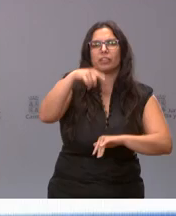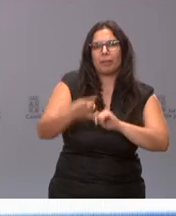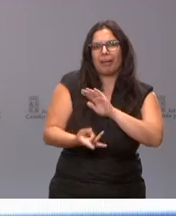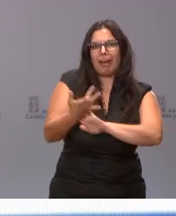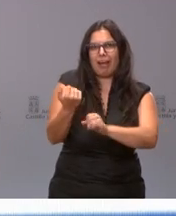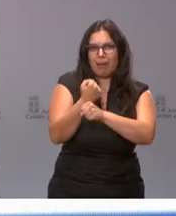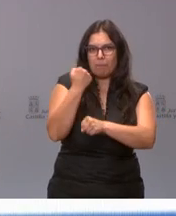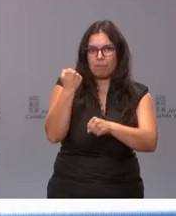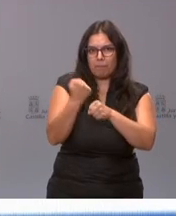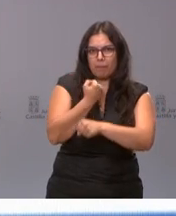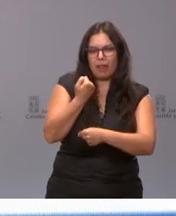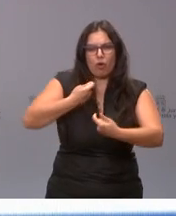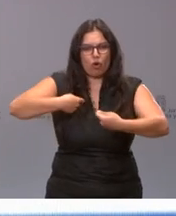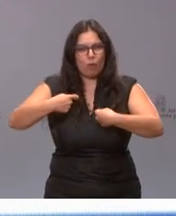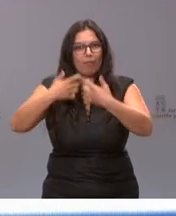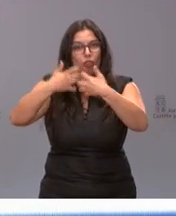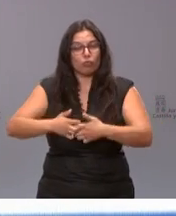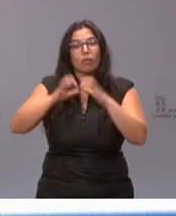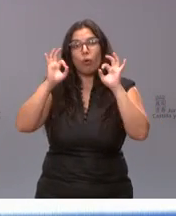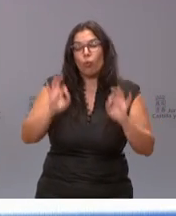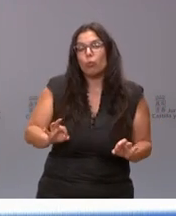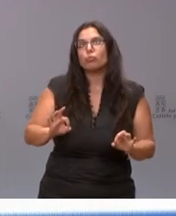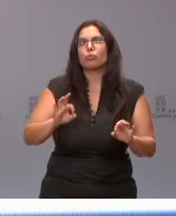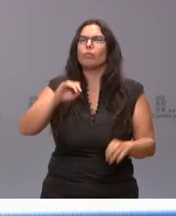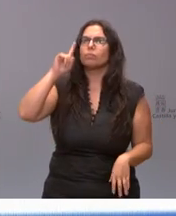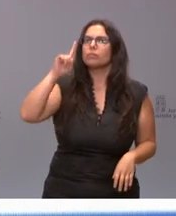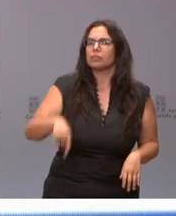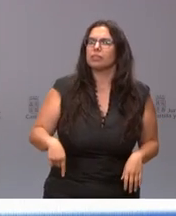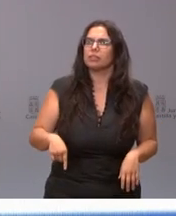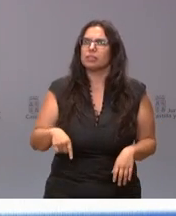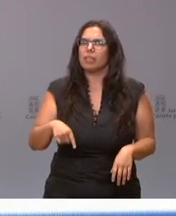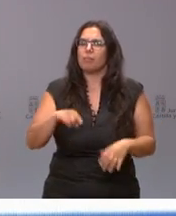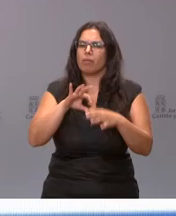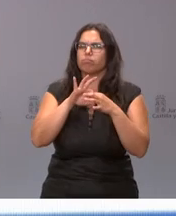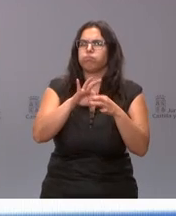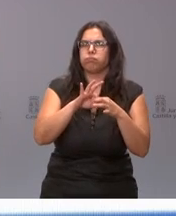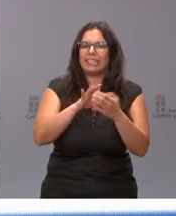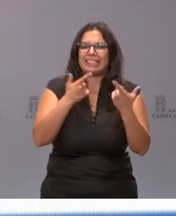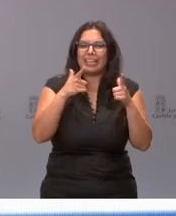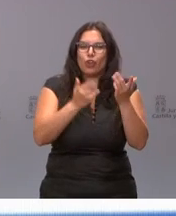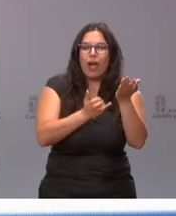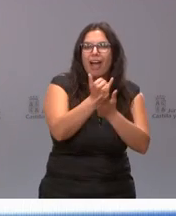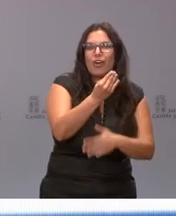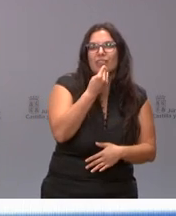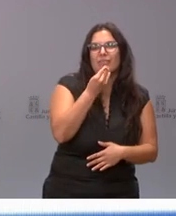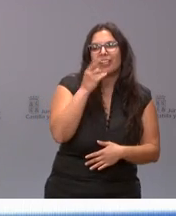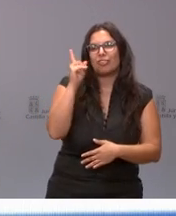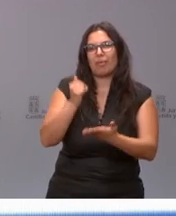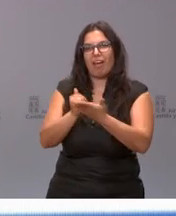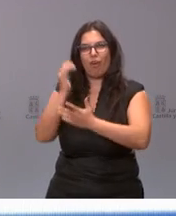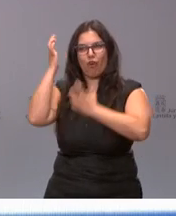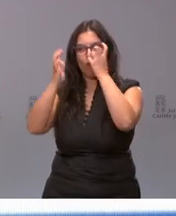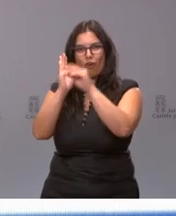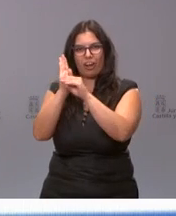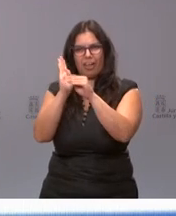empleo, comercio e industria, precisamente, que han estado también muy apegados a un sector agroalimentario y agroganadero pujante